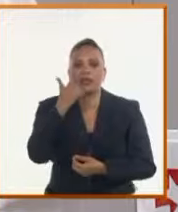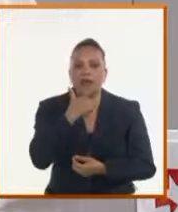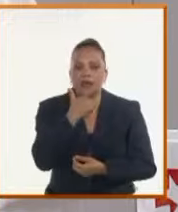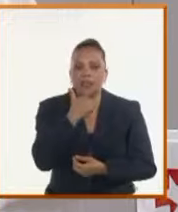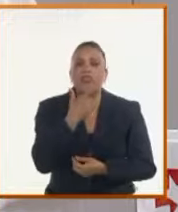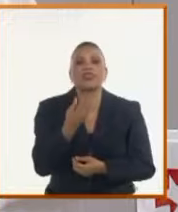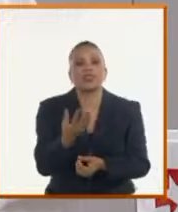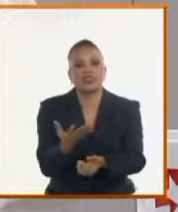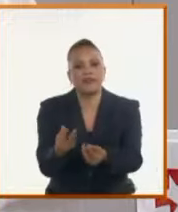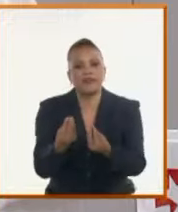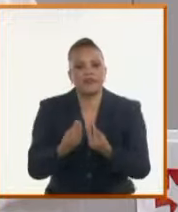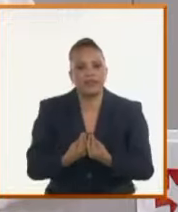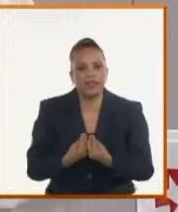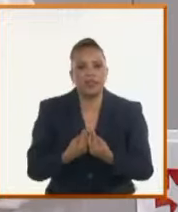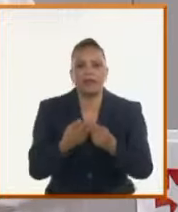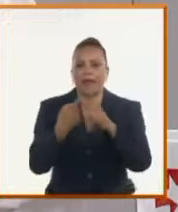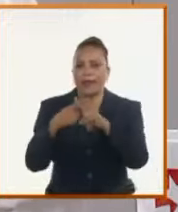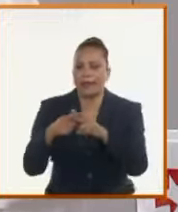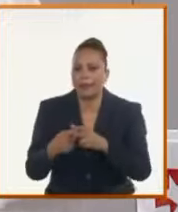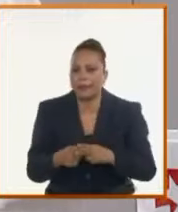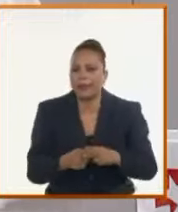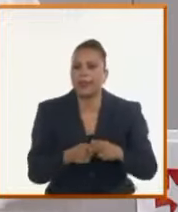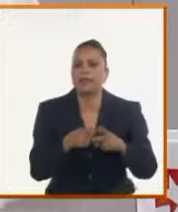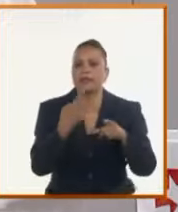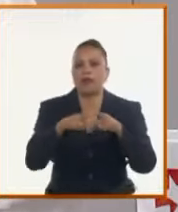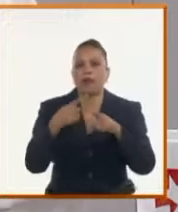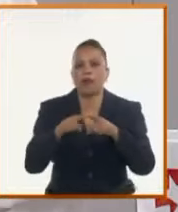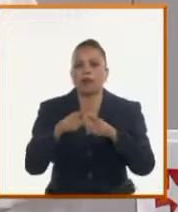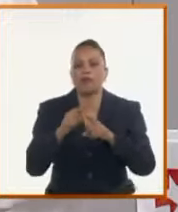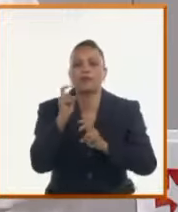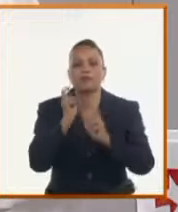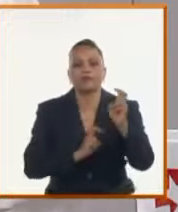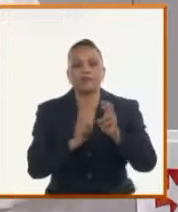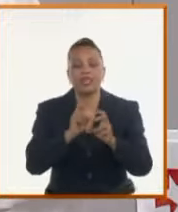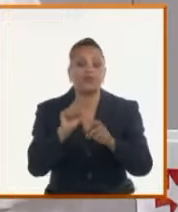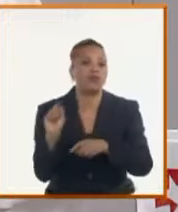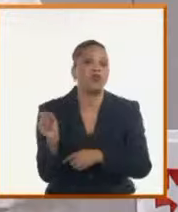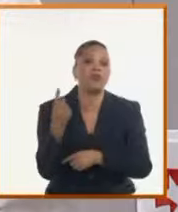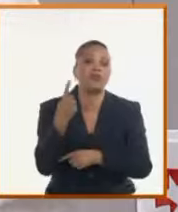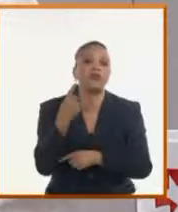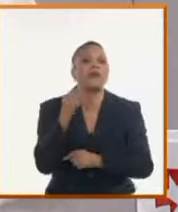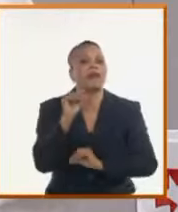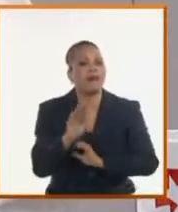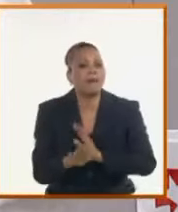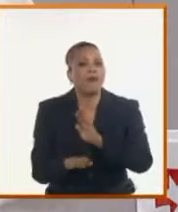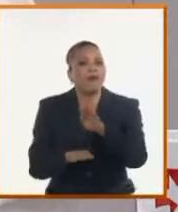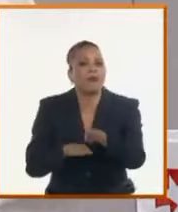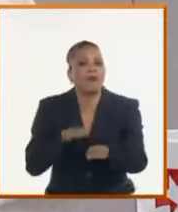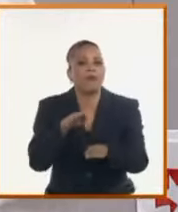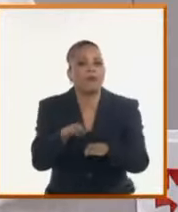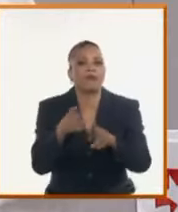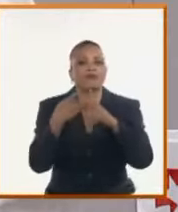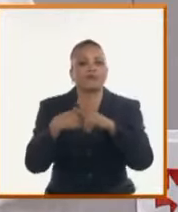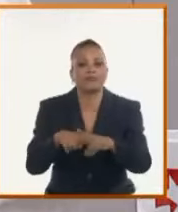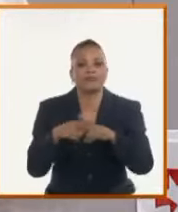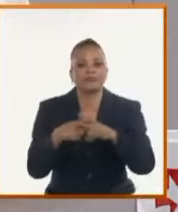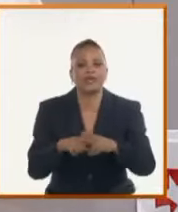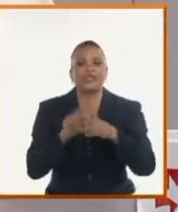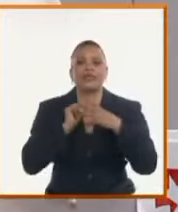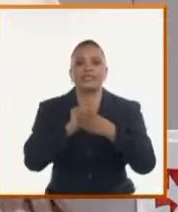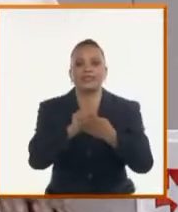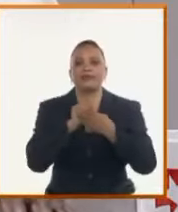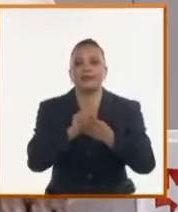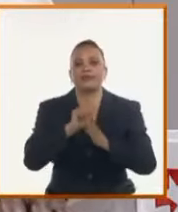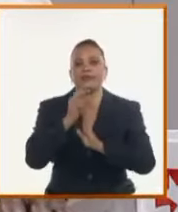grupo de herramientas y elementos para los talleres que es el primer paso para ir eh recuperando este servicio